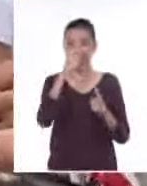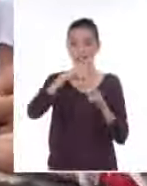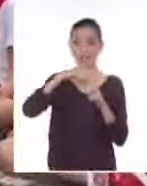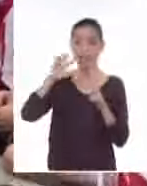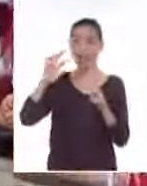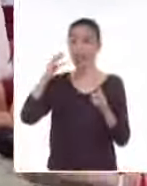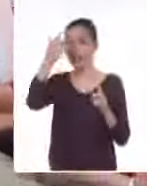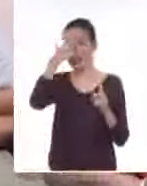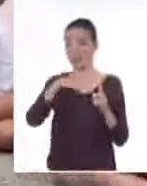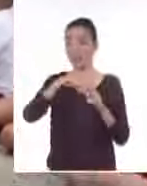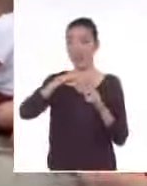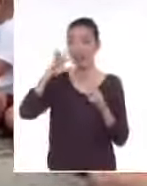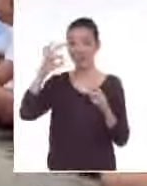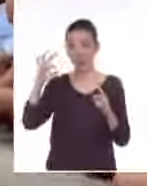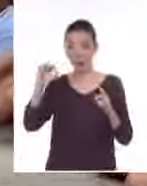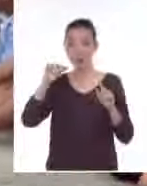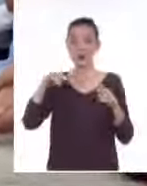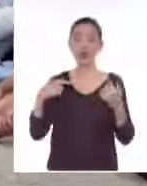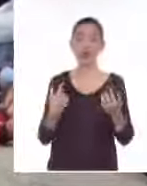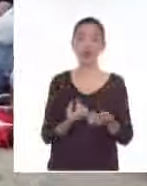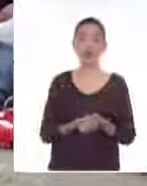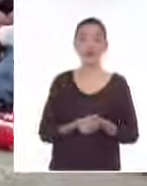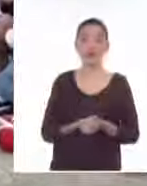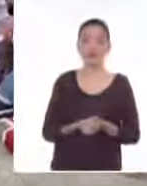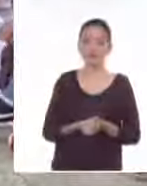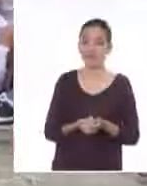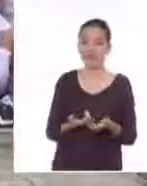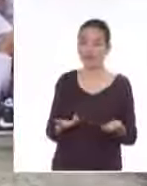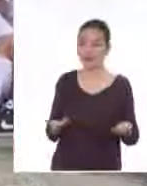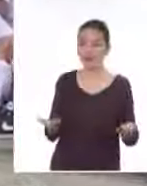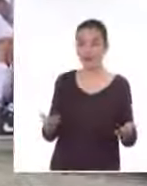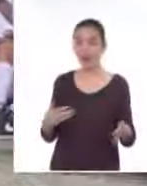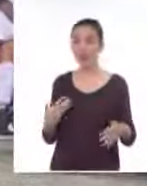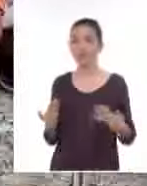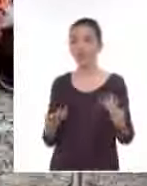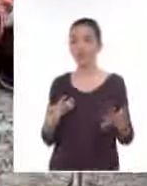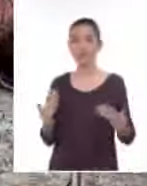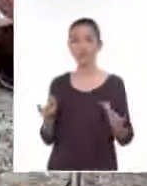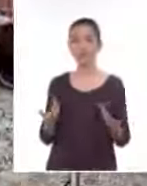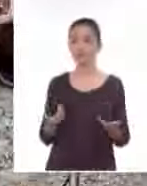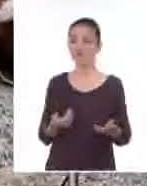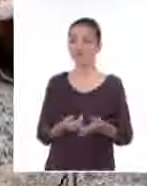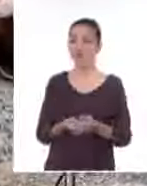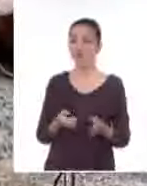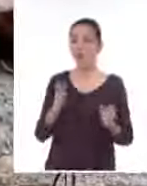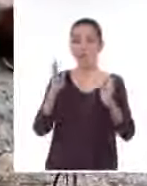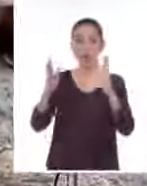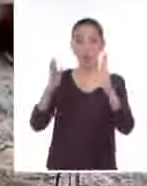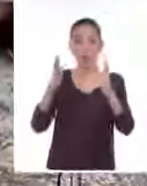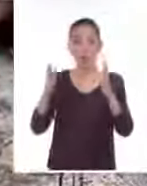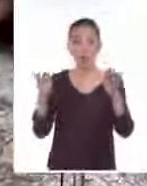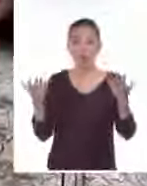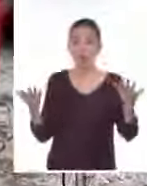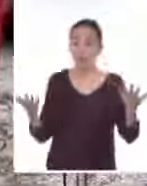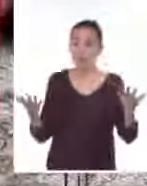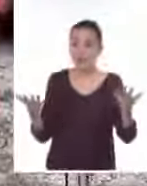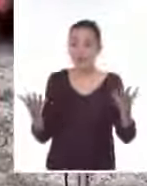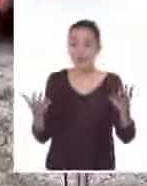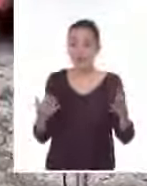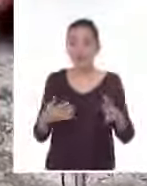30 edición de la Cruzada Teatral, un espacio de encuentro donde se enriquecen las experiencias y visiones sobre el arte